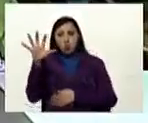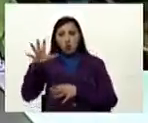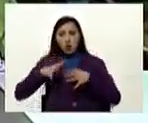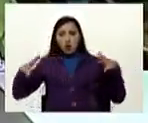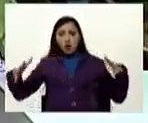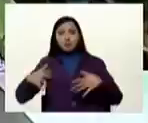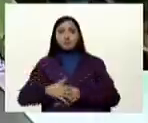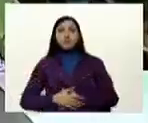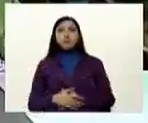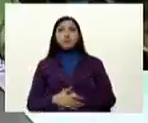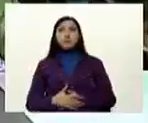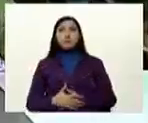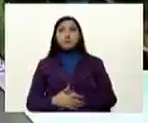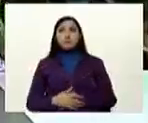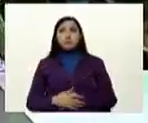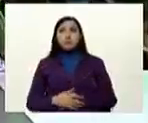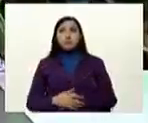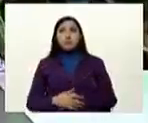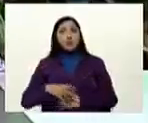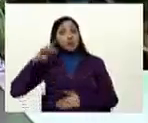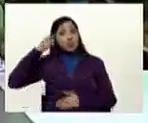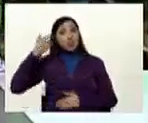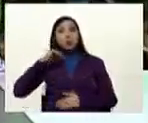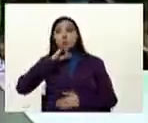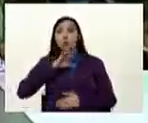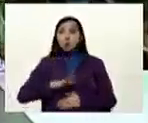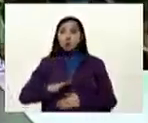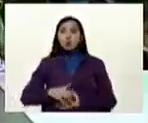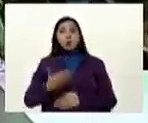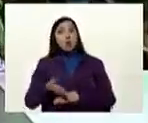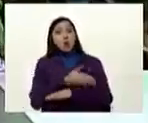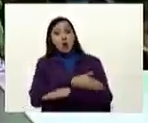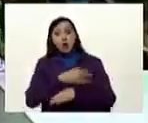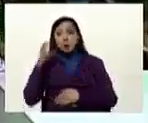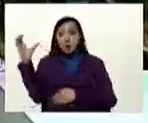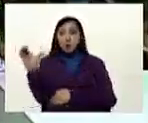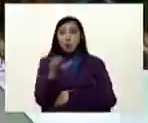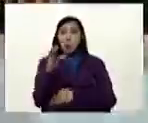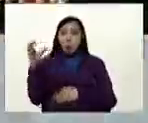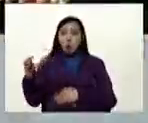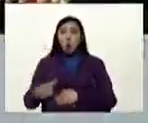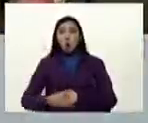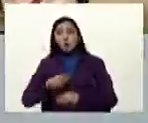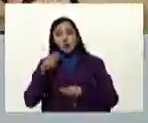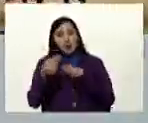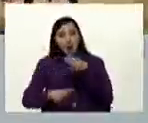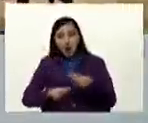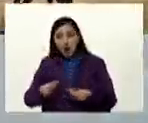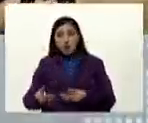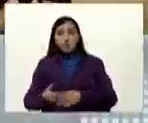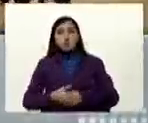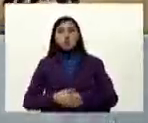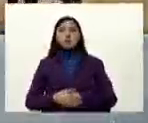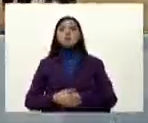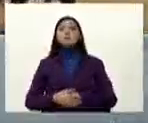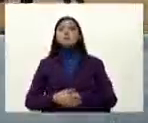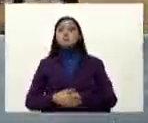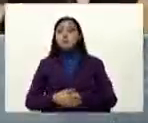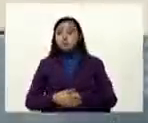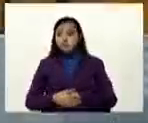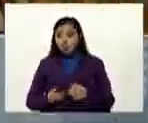Colombia. Deben recordar todos que Colombia, creada de la mano del